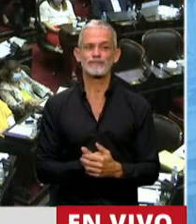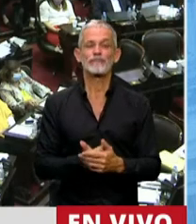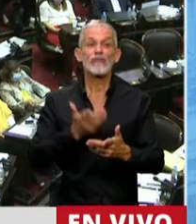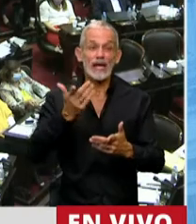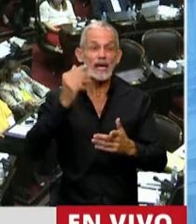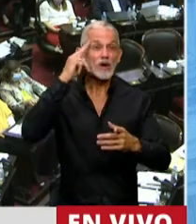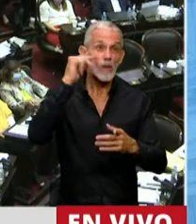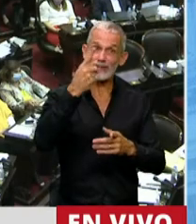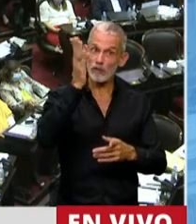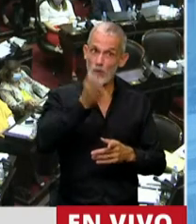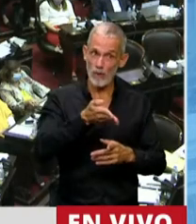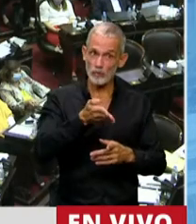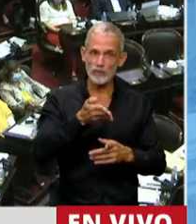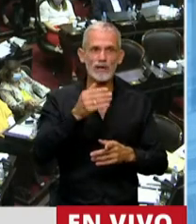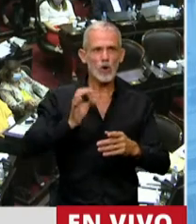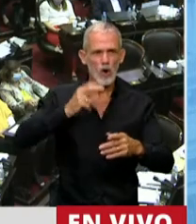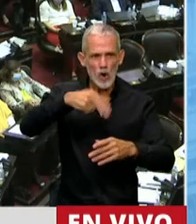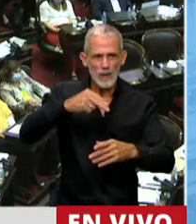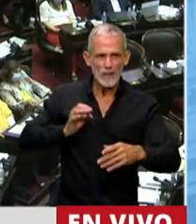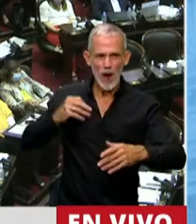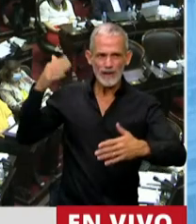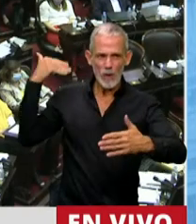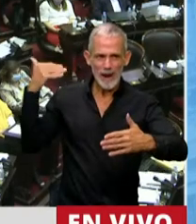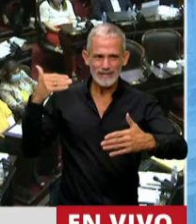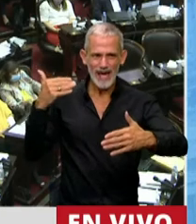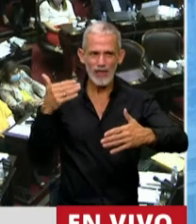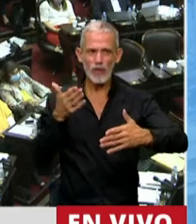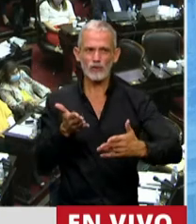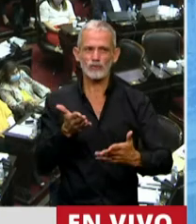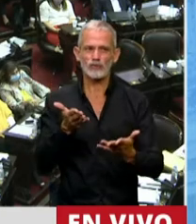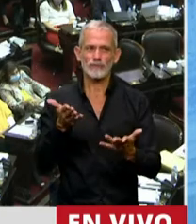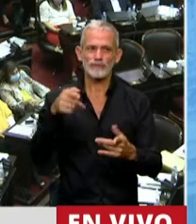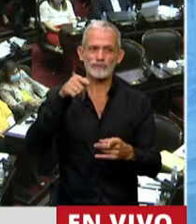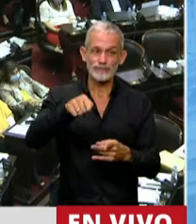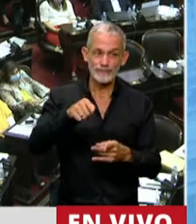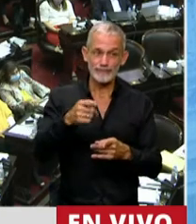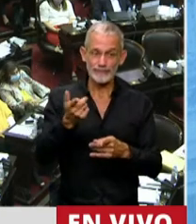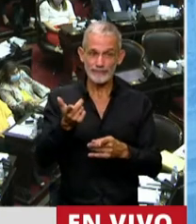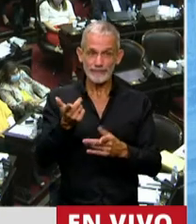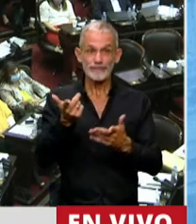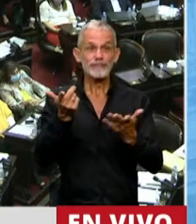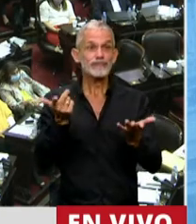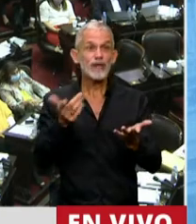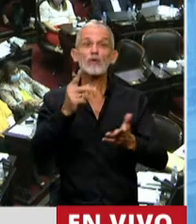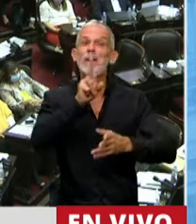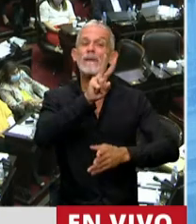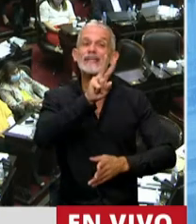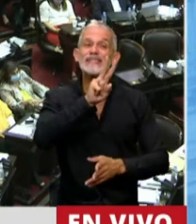61.3% en noviembre del año pasado de los investigadores asistentes eran mujeres, pero tan solo el